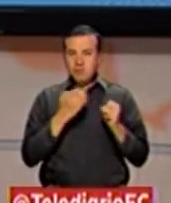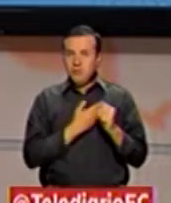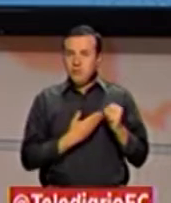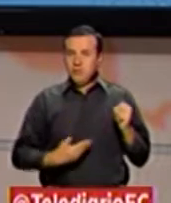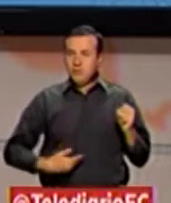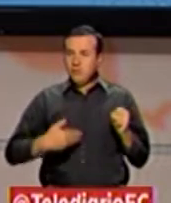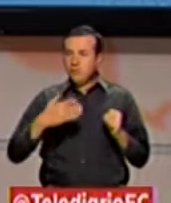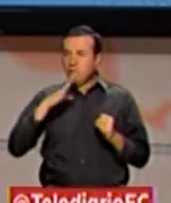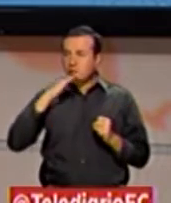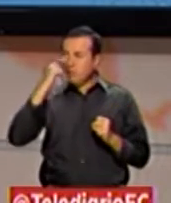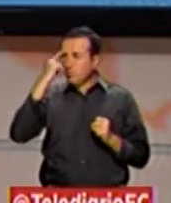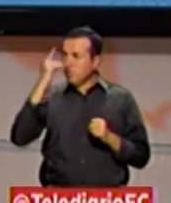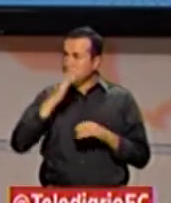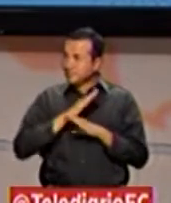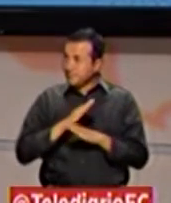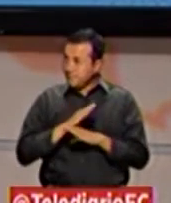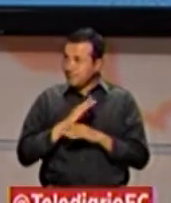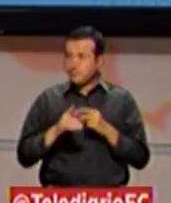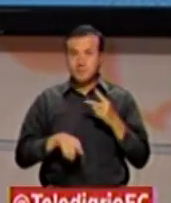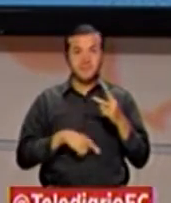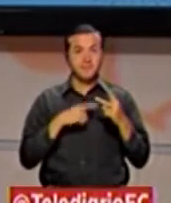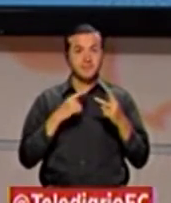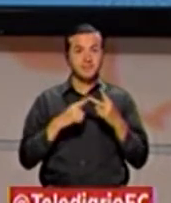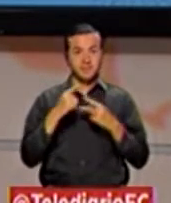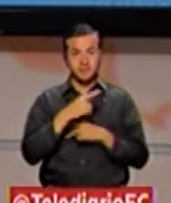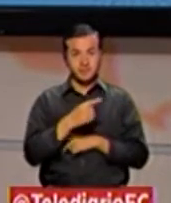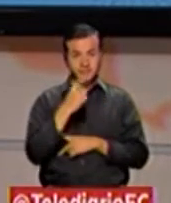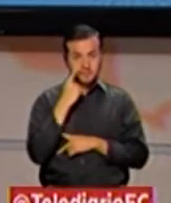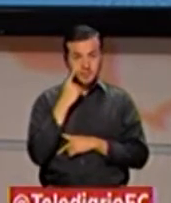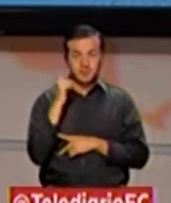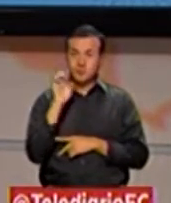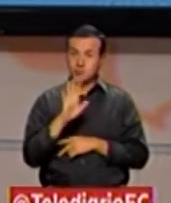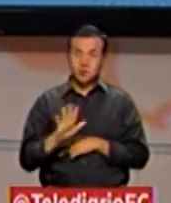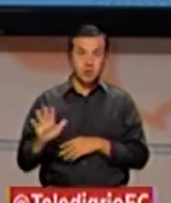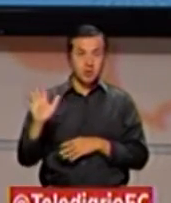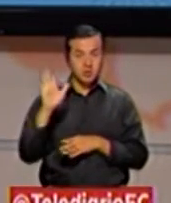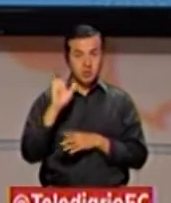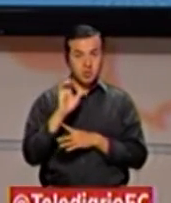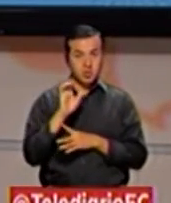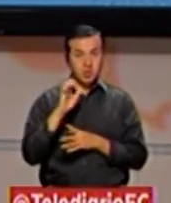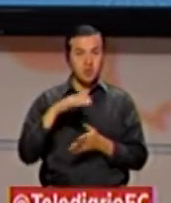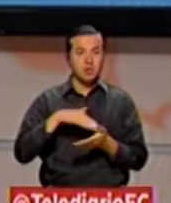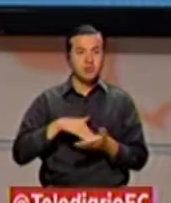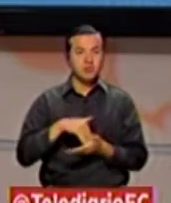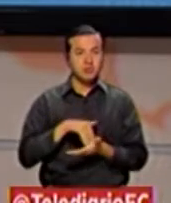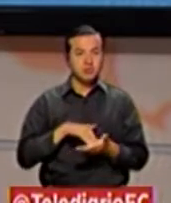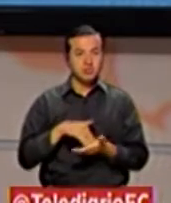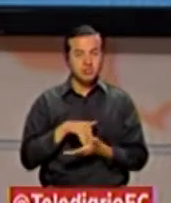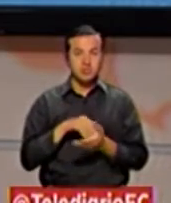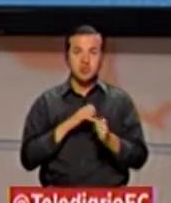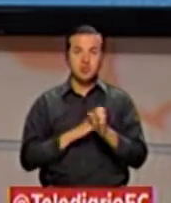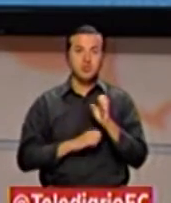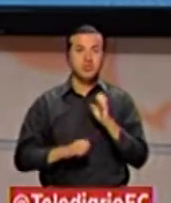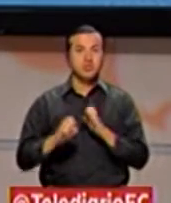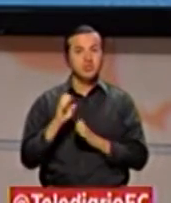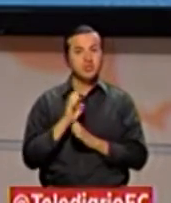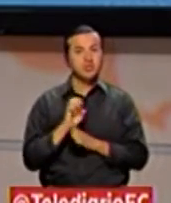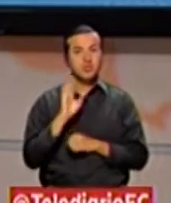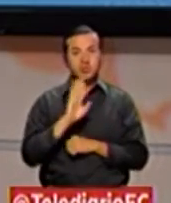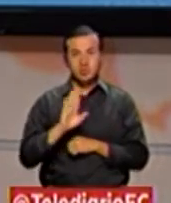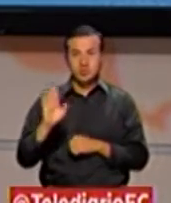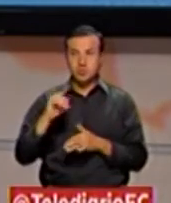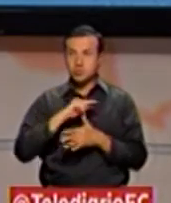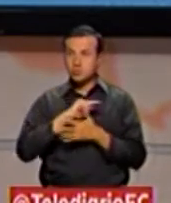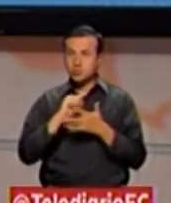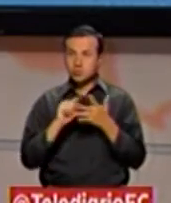expresidente Correa, sino que también el país queda debilitado en su estructura y en su